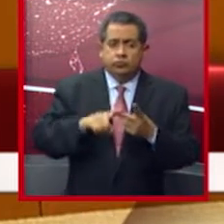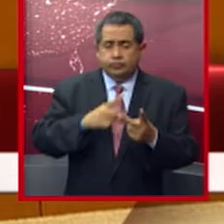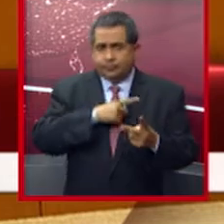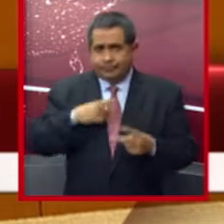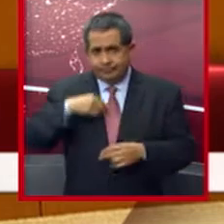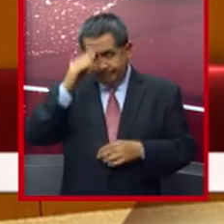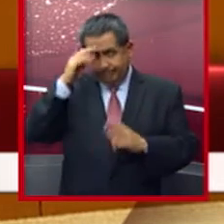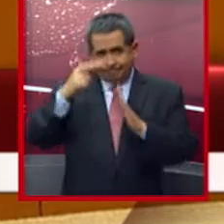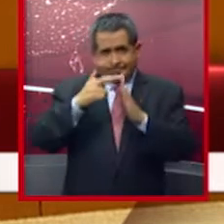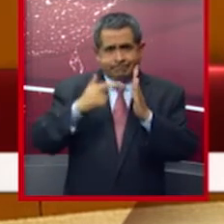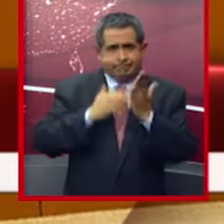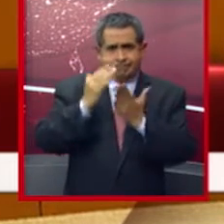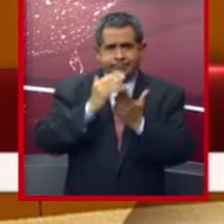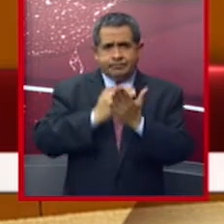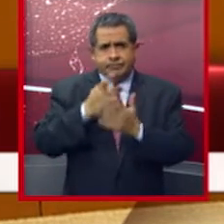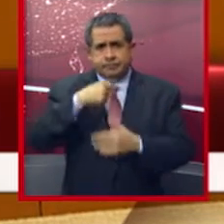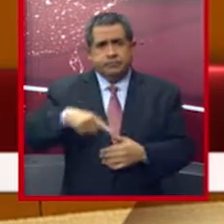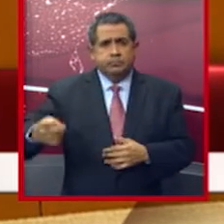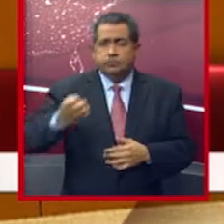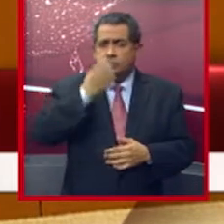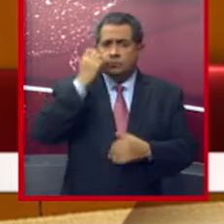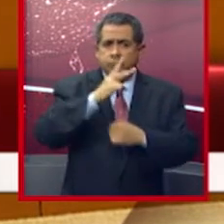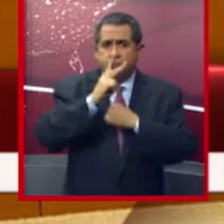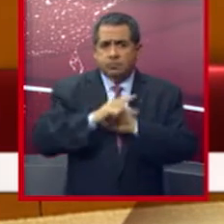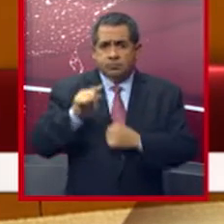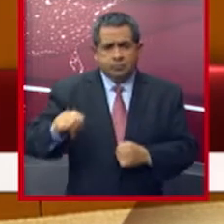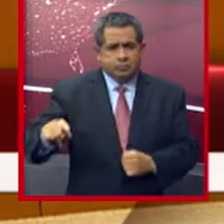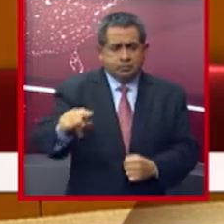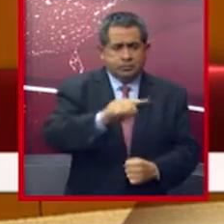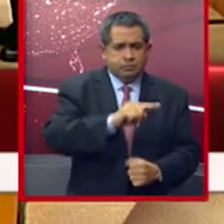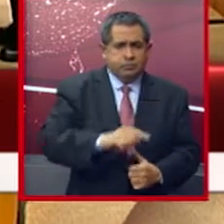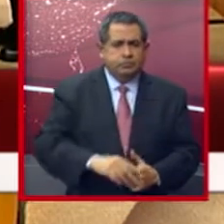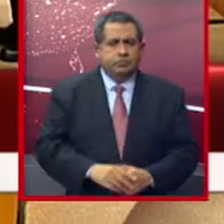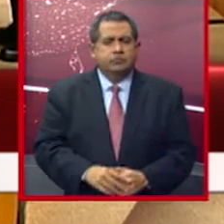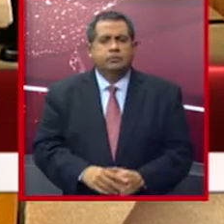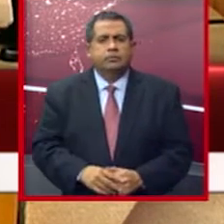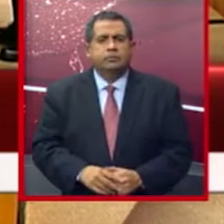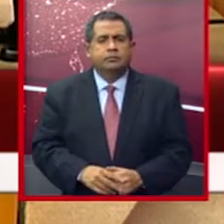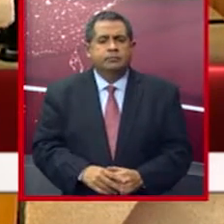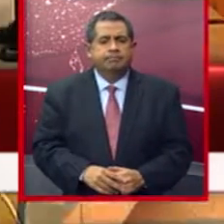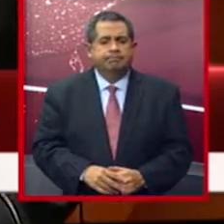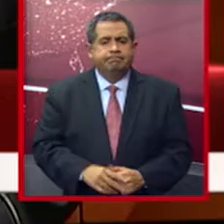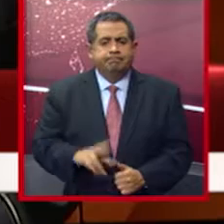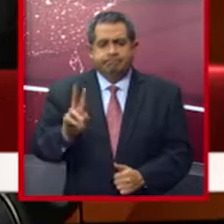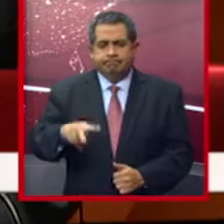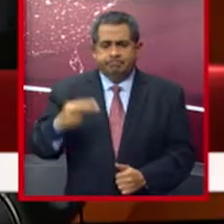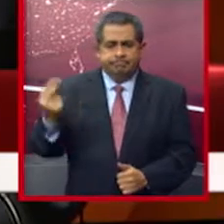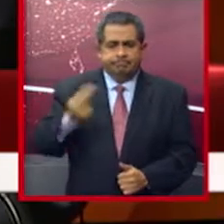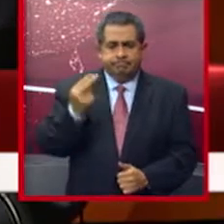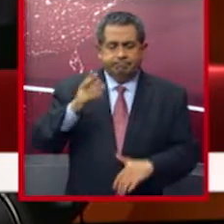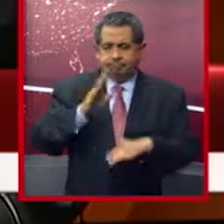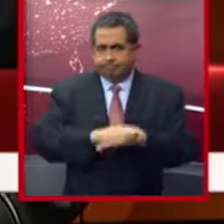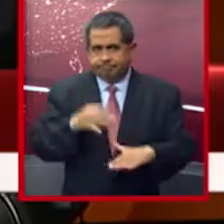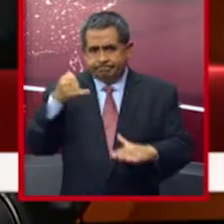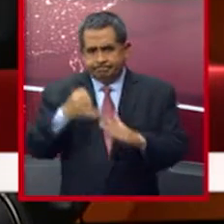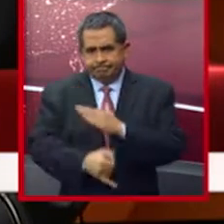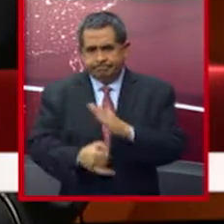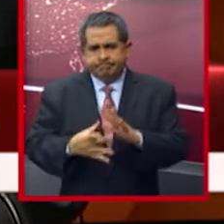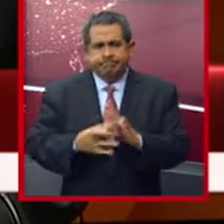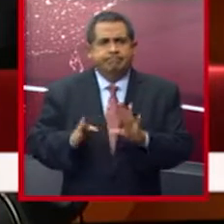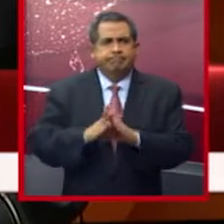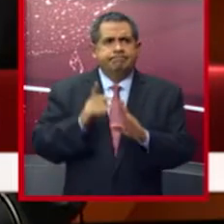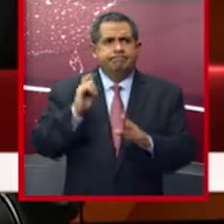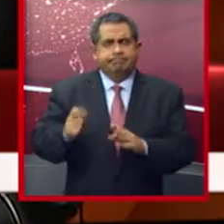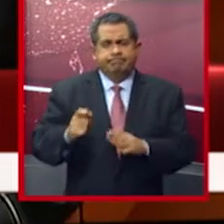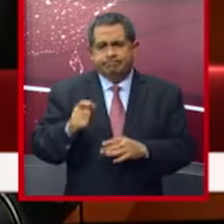los protocolos existentes para escuelas del país. Es necesario ir a fondo en la revisión